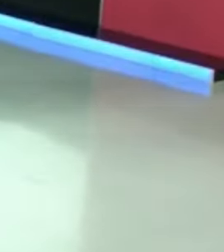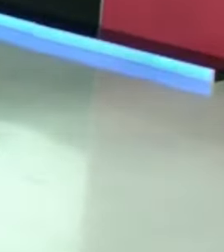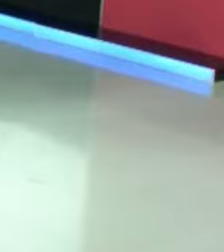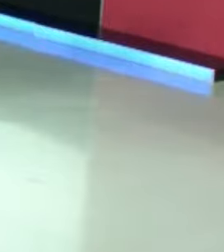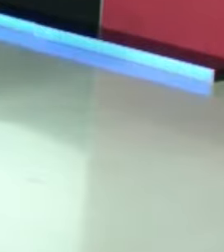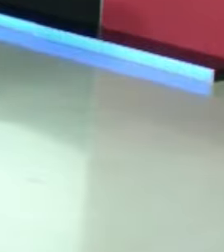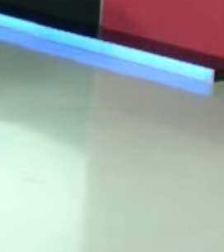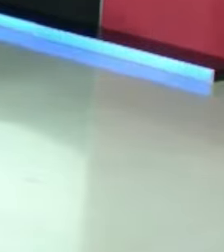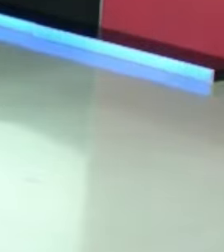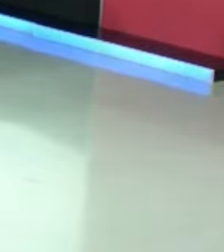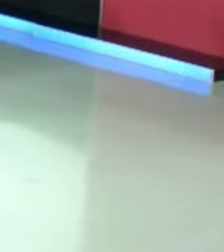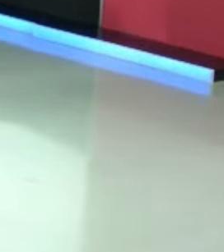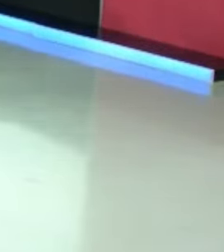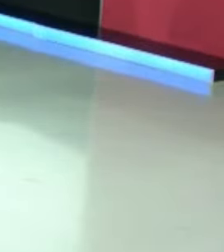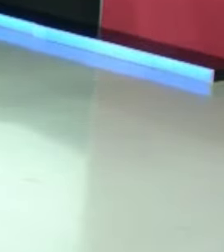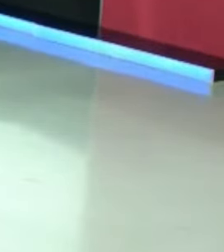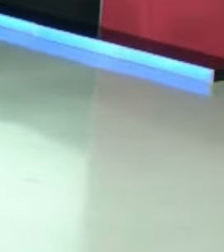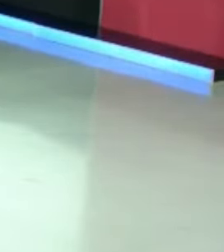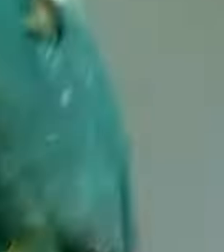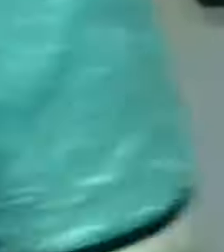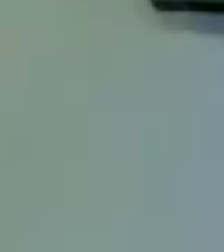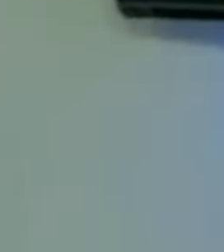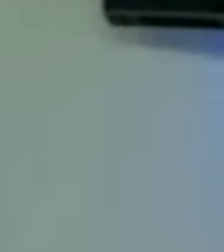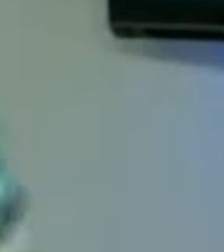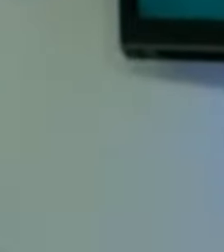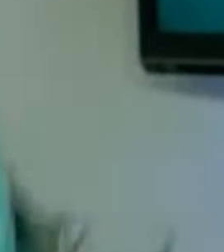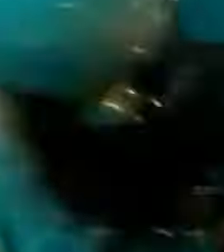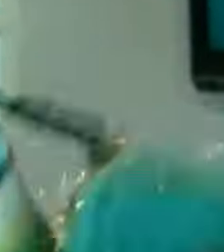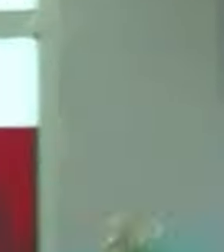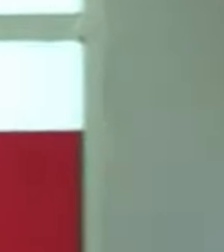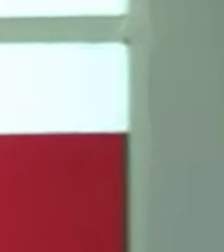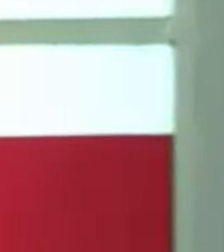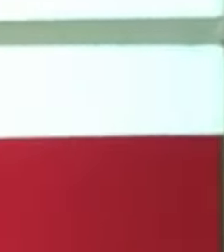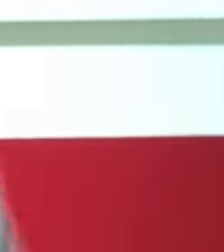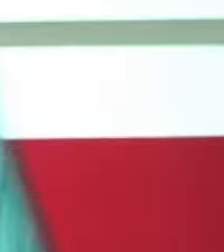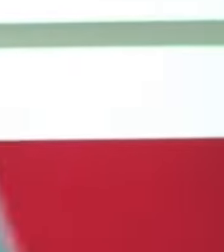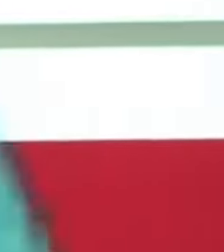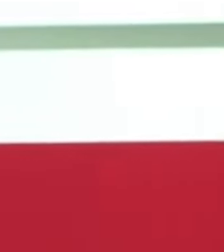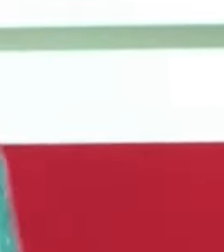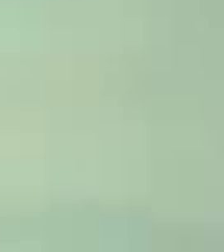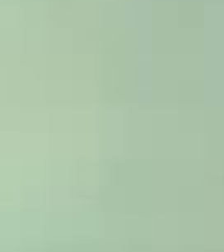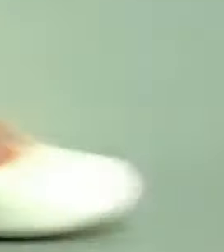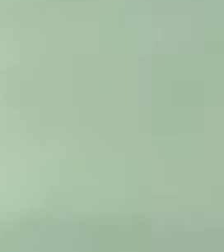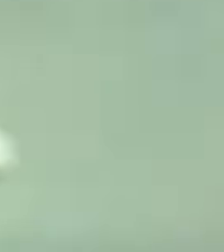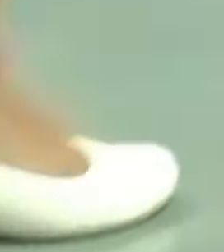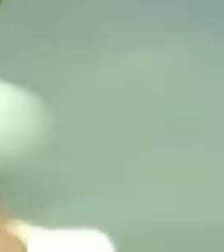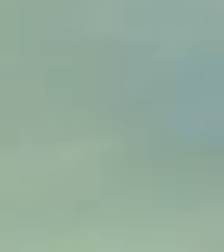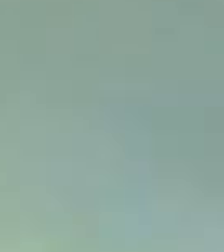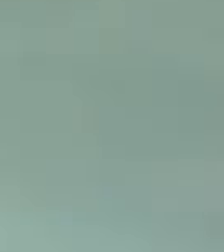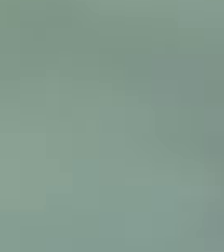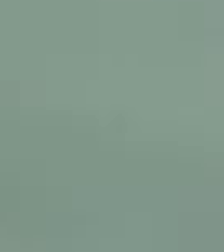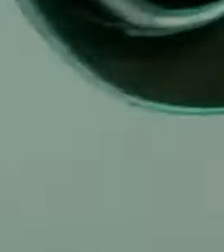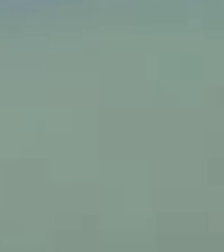tus caprichos te vas a quedar cuando me vaya muy lejos, Salai. Mentirosita, guay, guay,